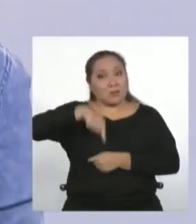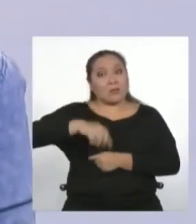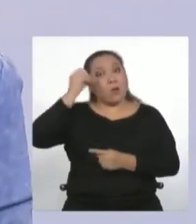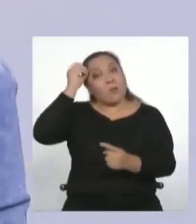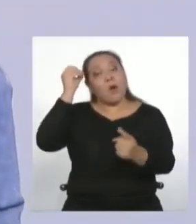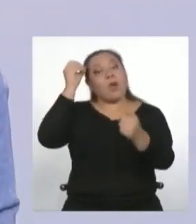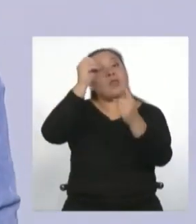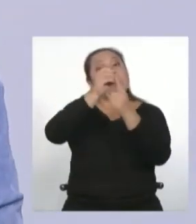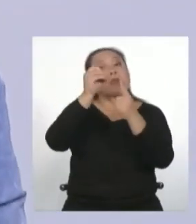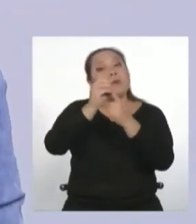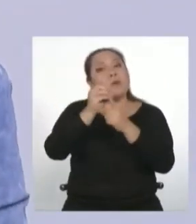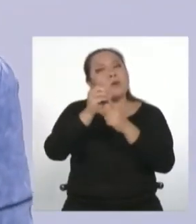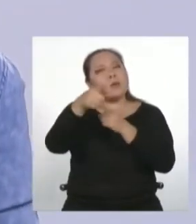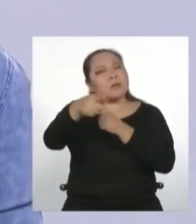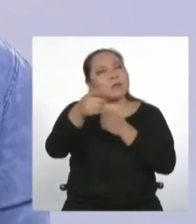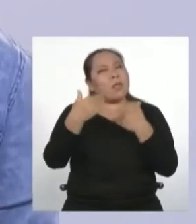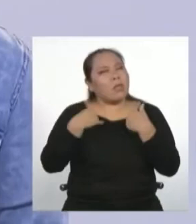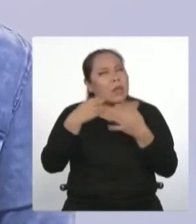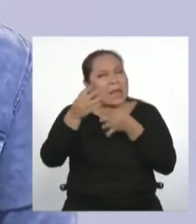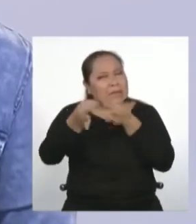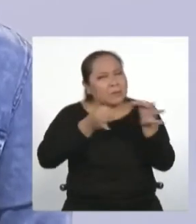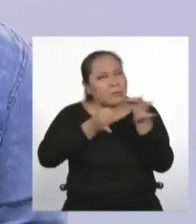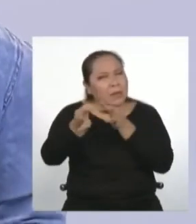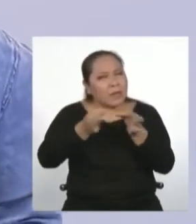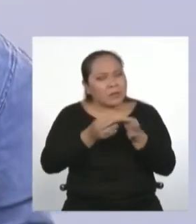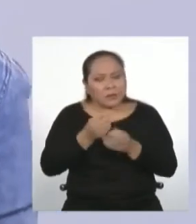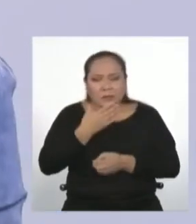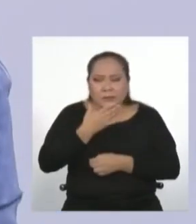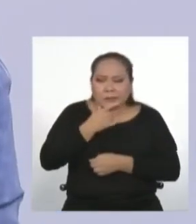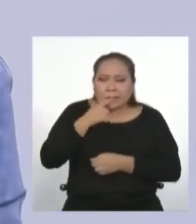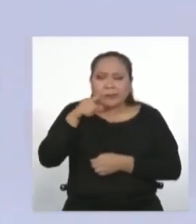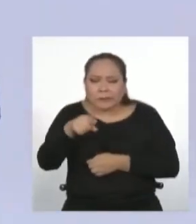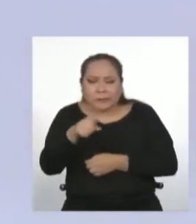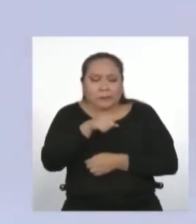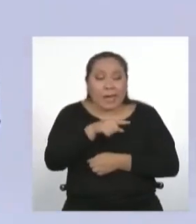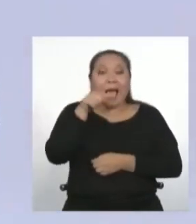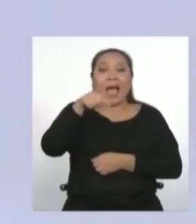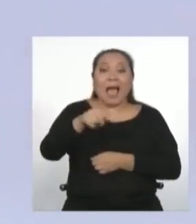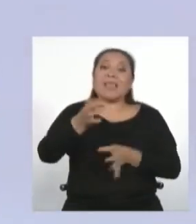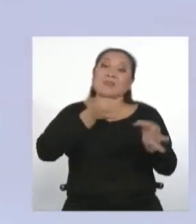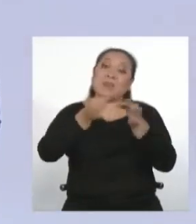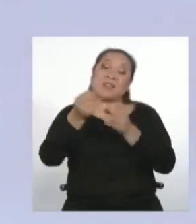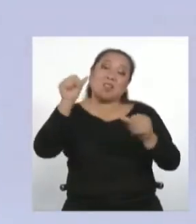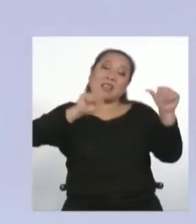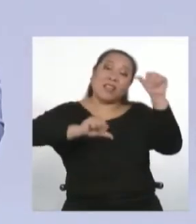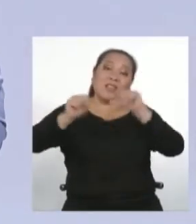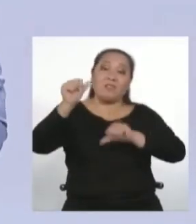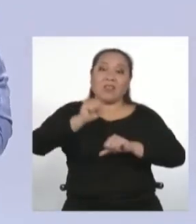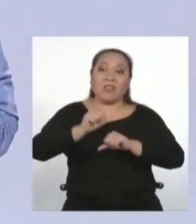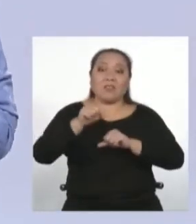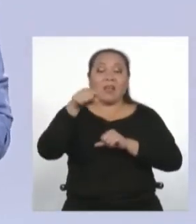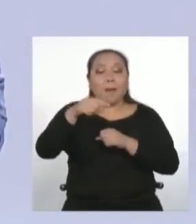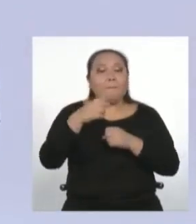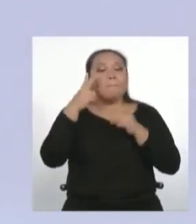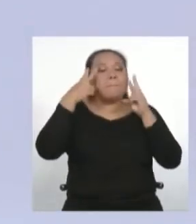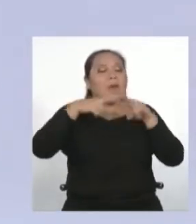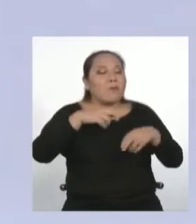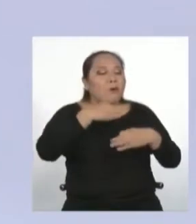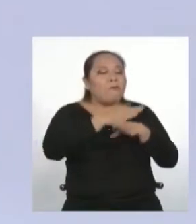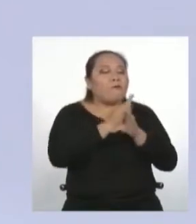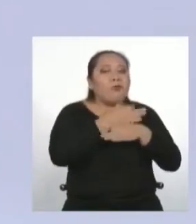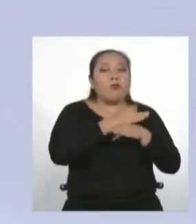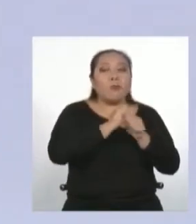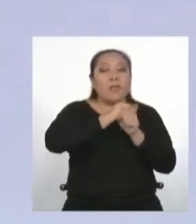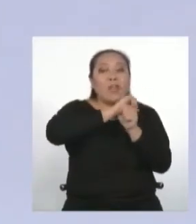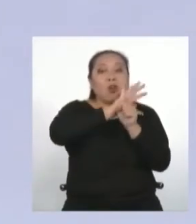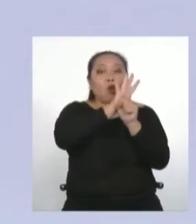esta sesión es construir explicaciones que puedan ser juzgadas como científicas. Y para ello vimos la estructura de la nanopartícula del